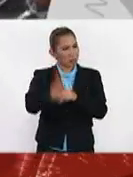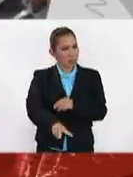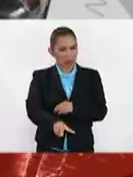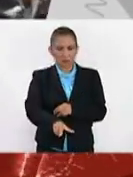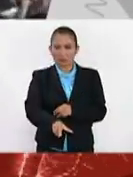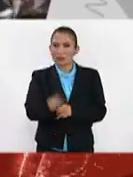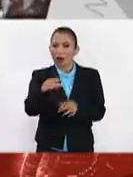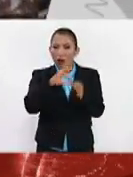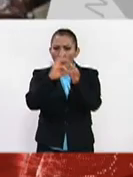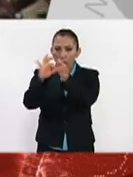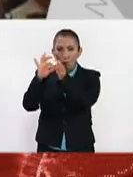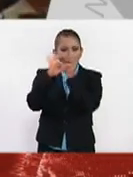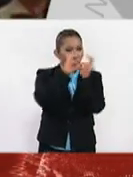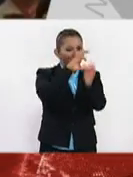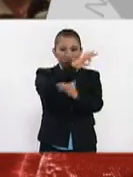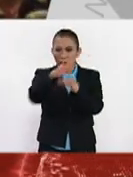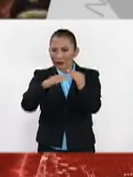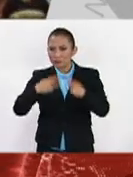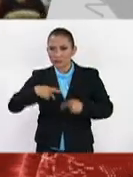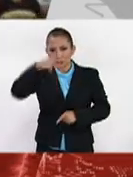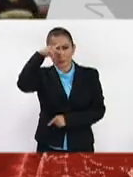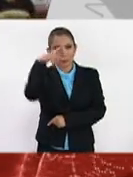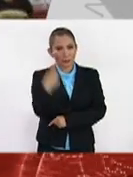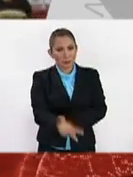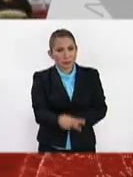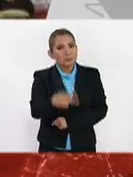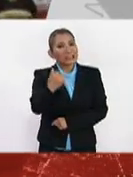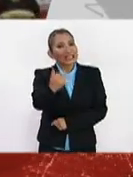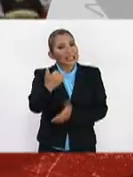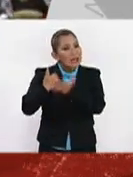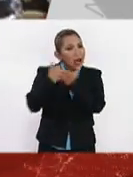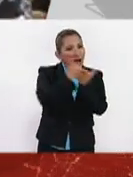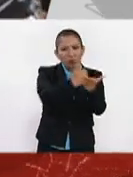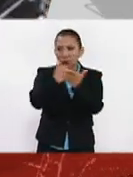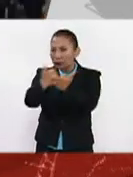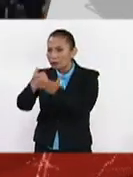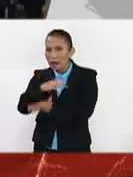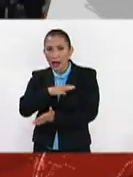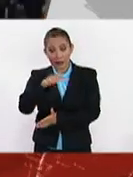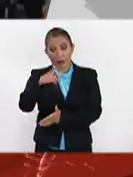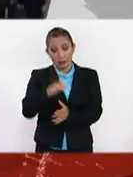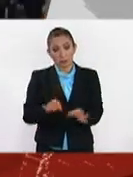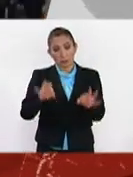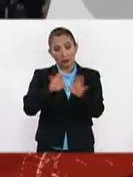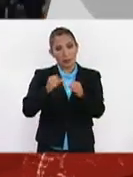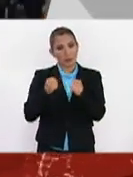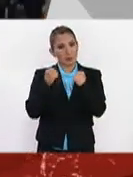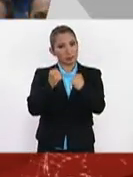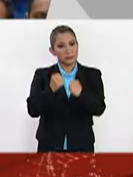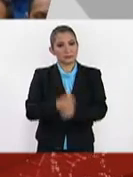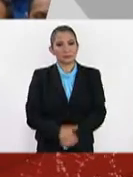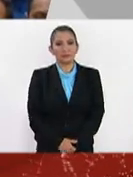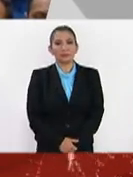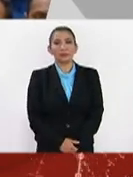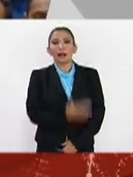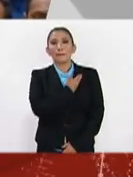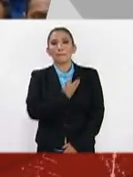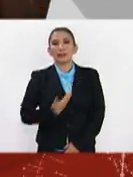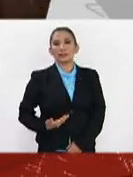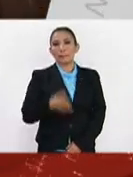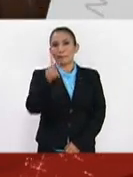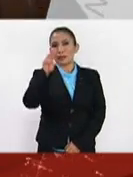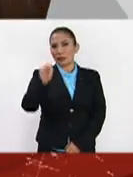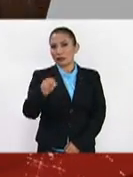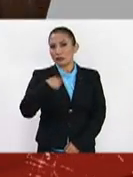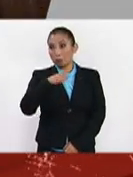de que la unidad de los mexicanos y la solidaridad es la gran fortaleza de México. El presidente Enrique